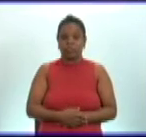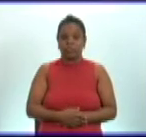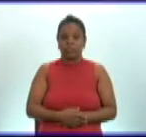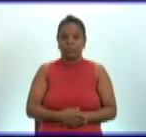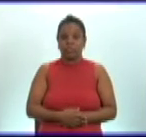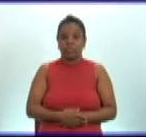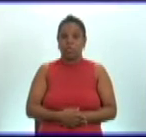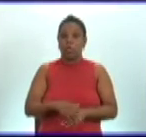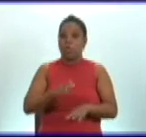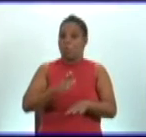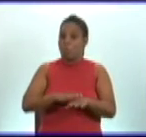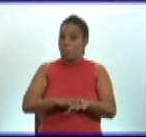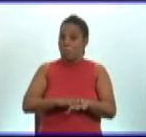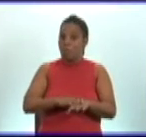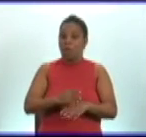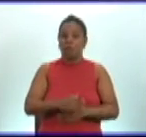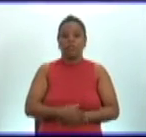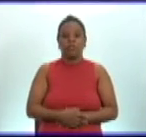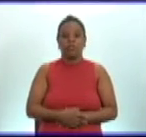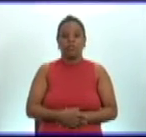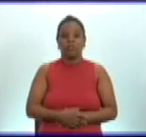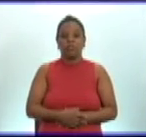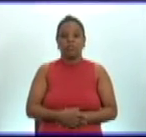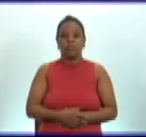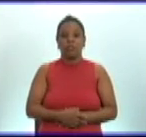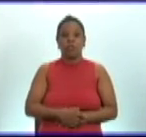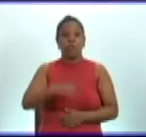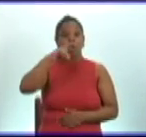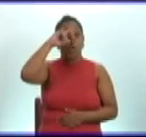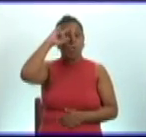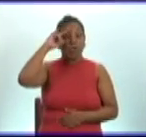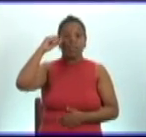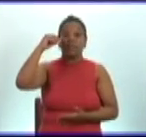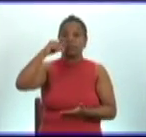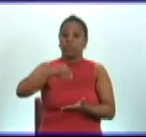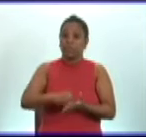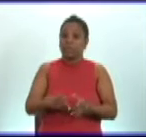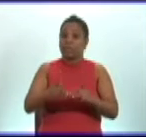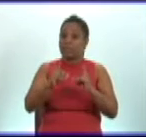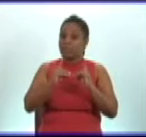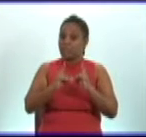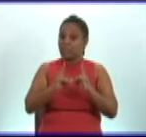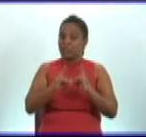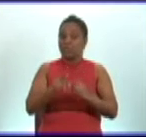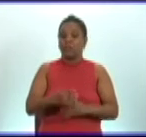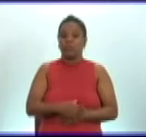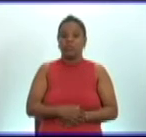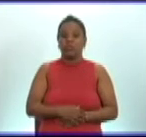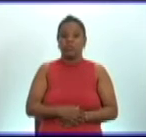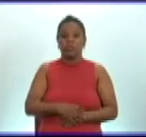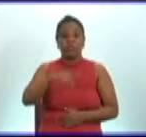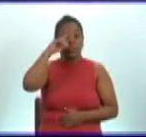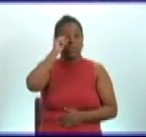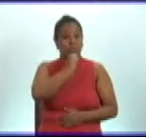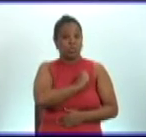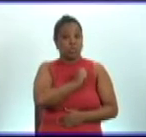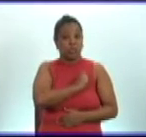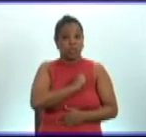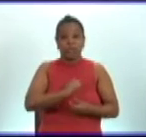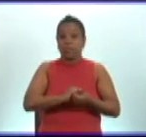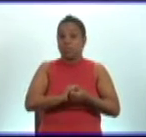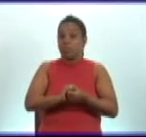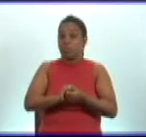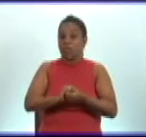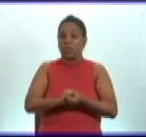Los culpables, los que sí estuvieron en el cementerio, si no quieren que sus compañeros paguen